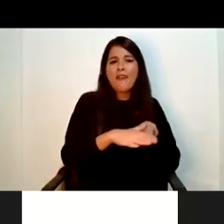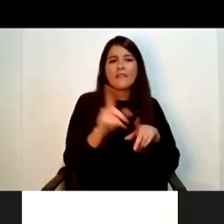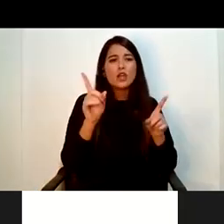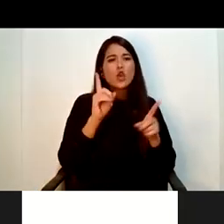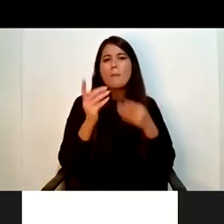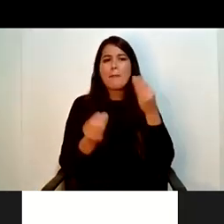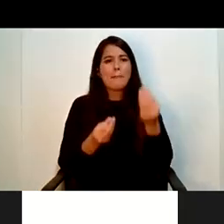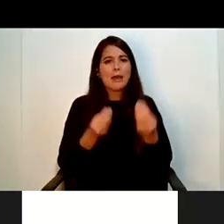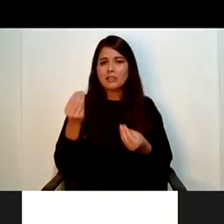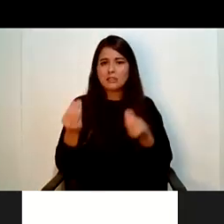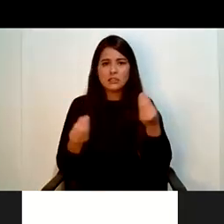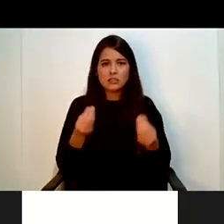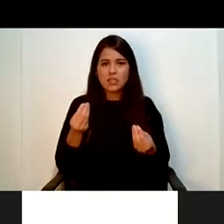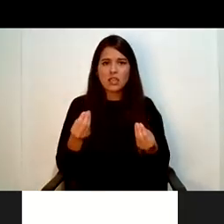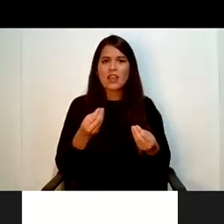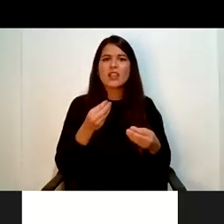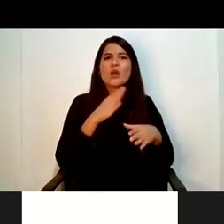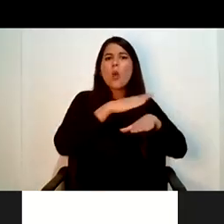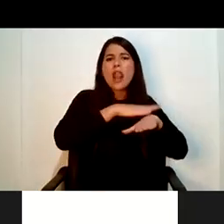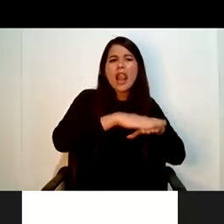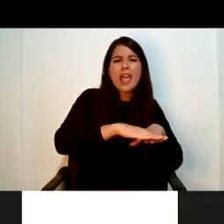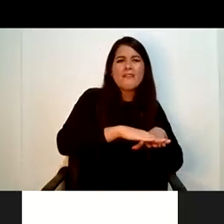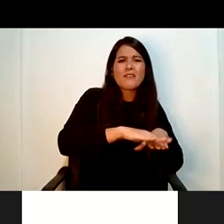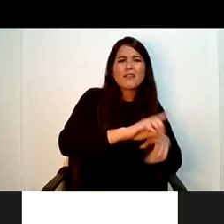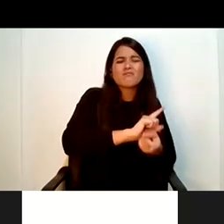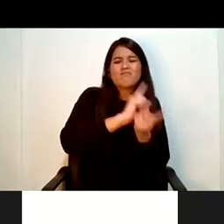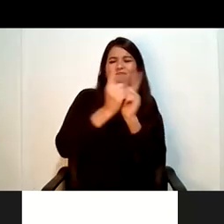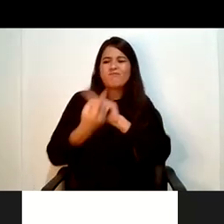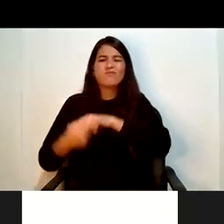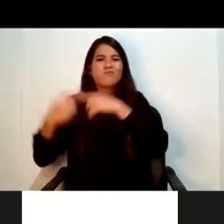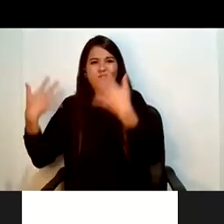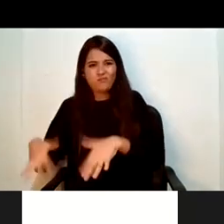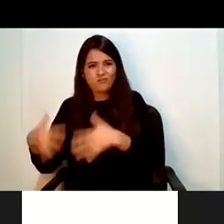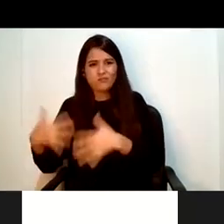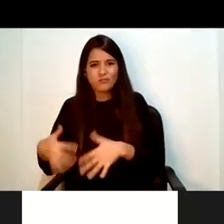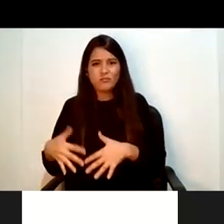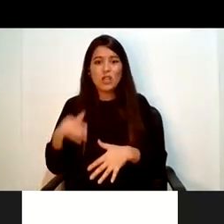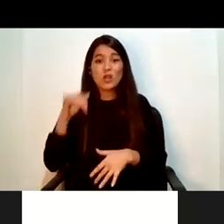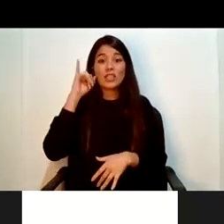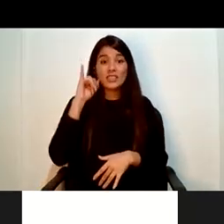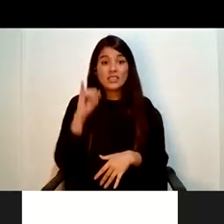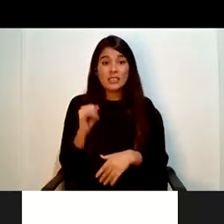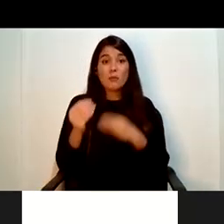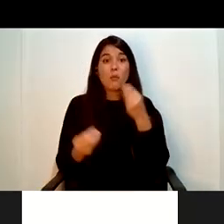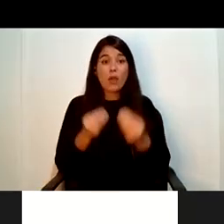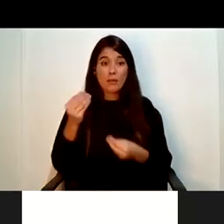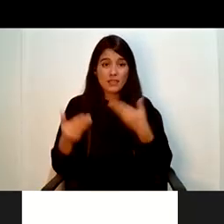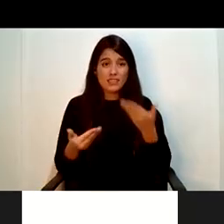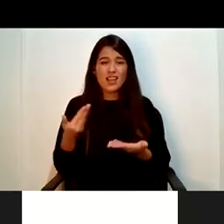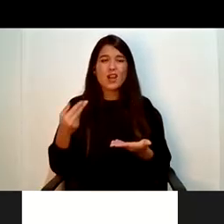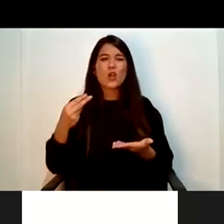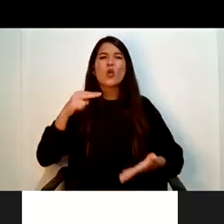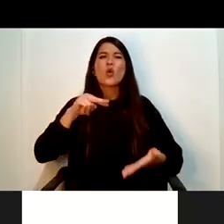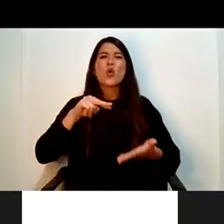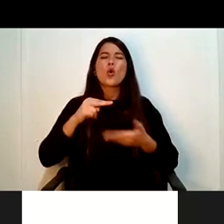pasado de que de un TEA leve pase a un TEA severo. Lo que sí puede pasar es que las conductas